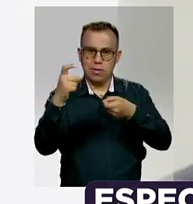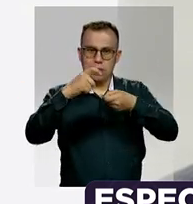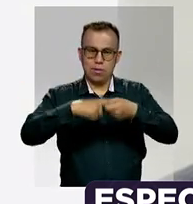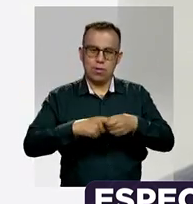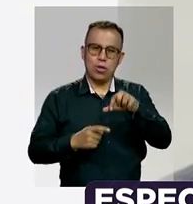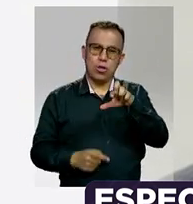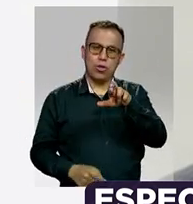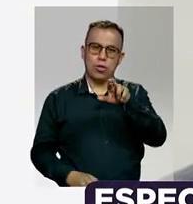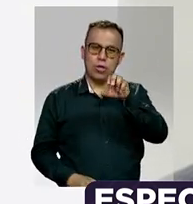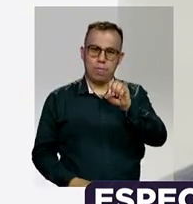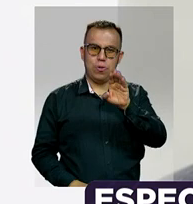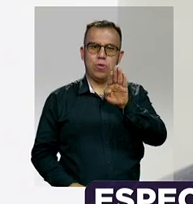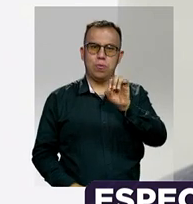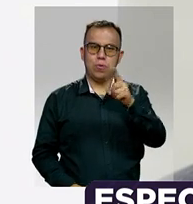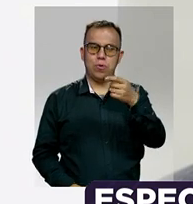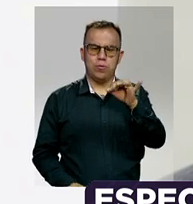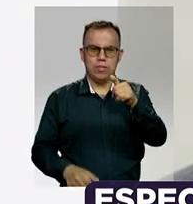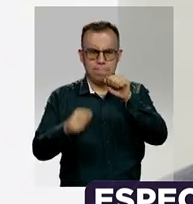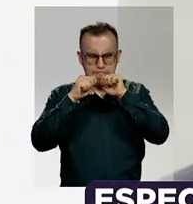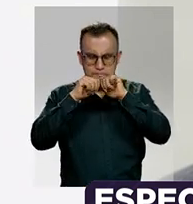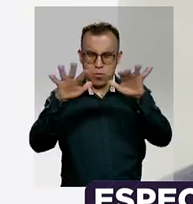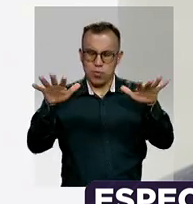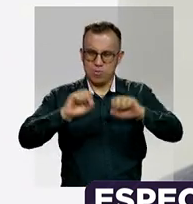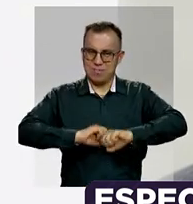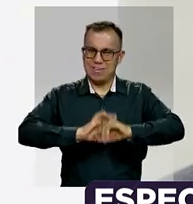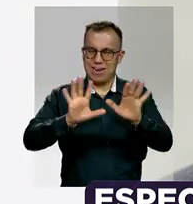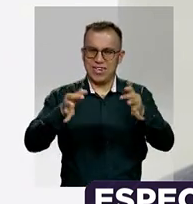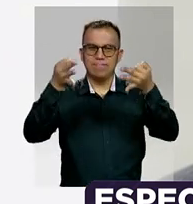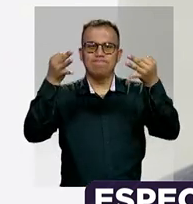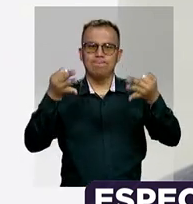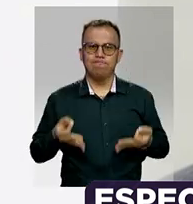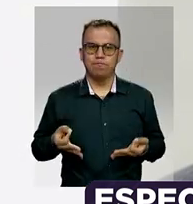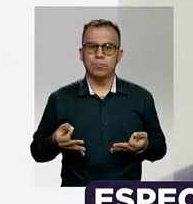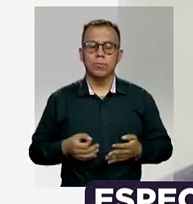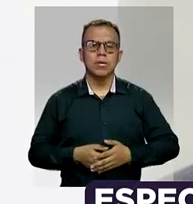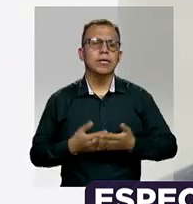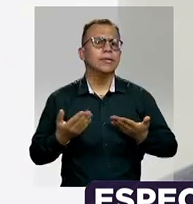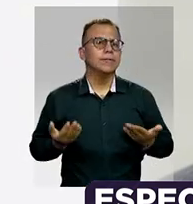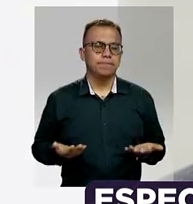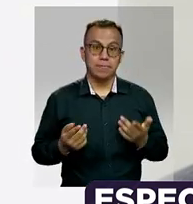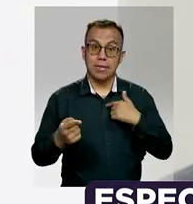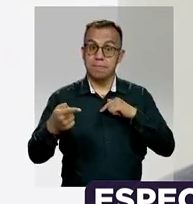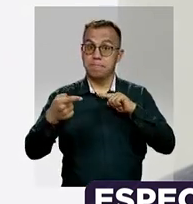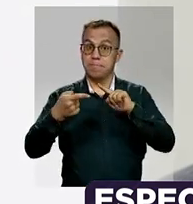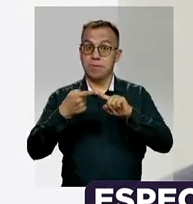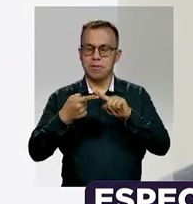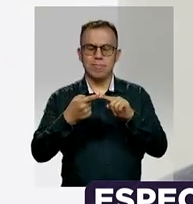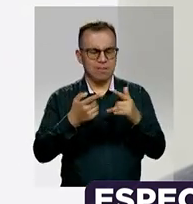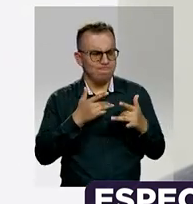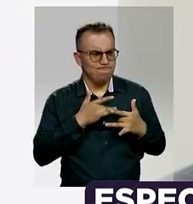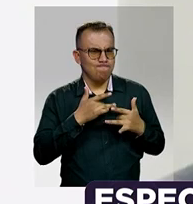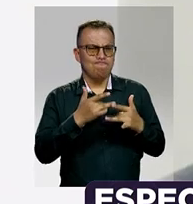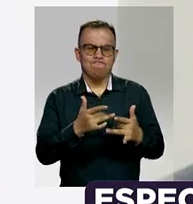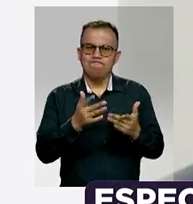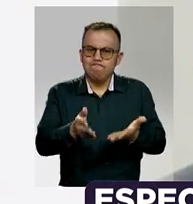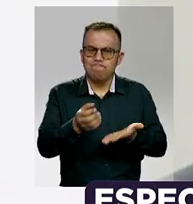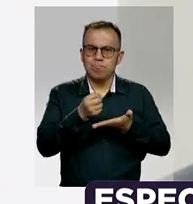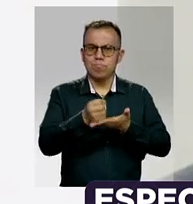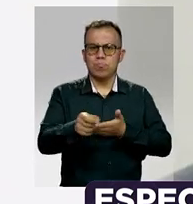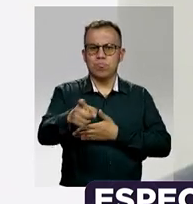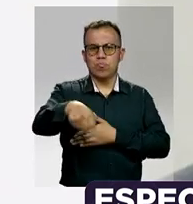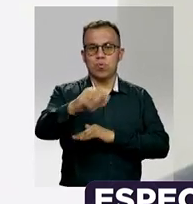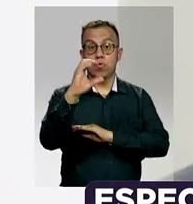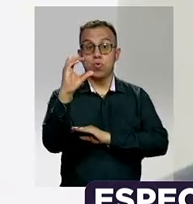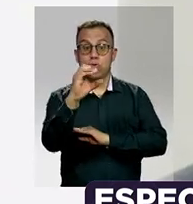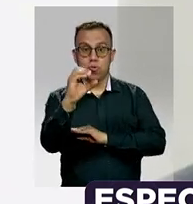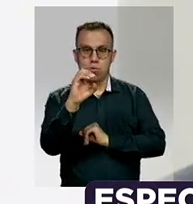ProBogotá, decidieron hacer una declaración pública muy clara y muy contundente. Y es que primero se solidarizan con los colombianos y con